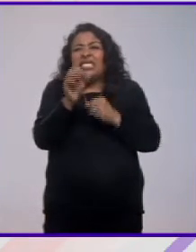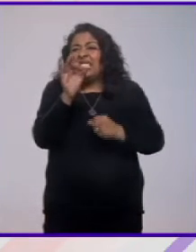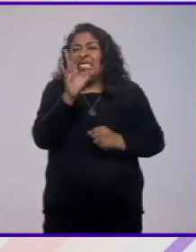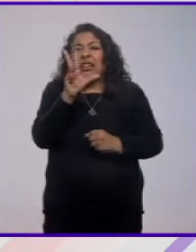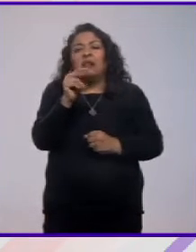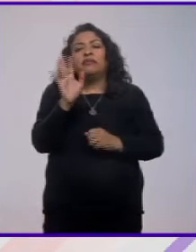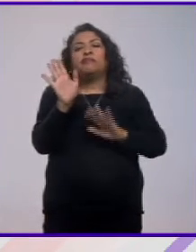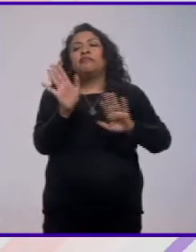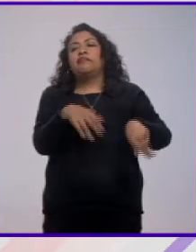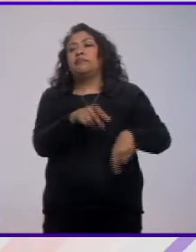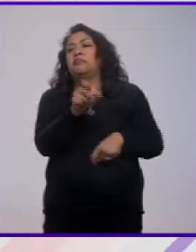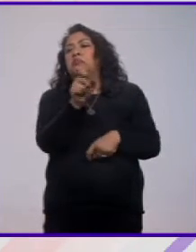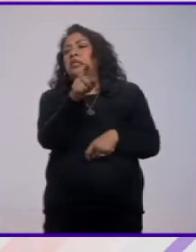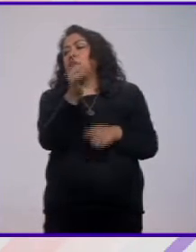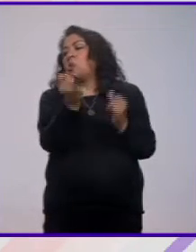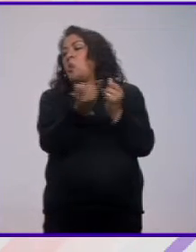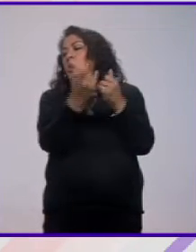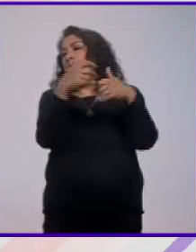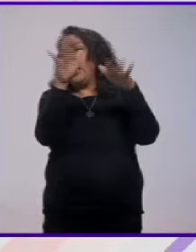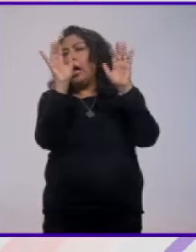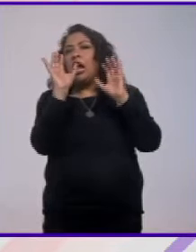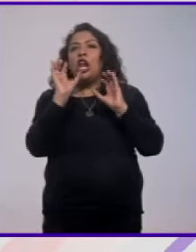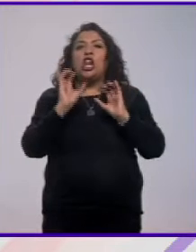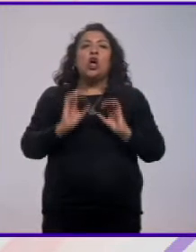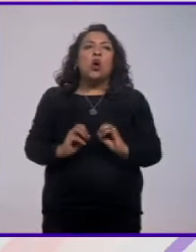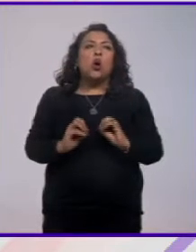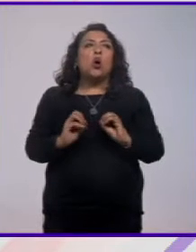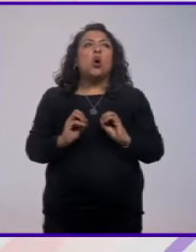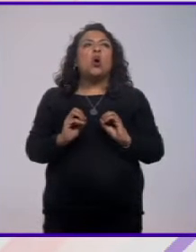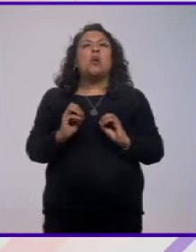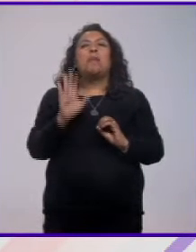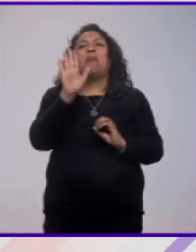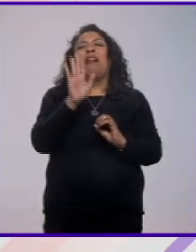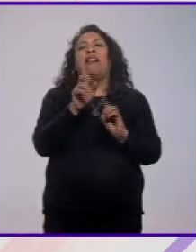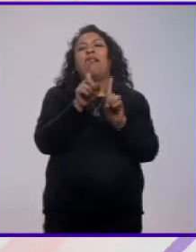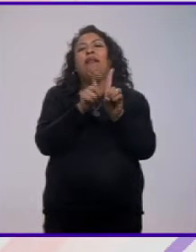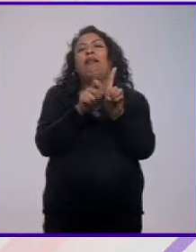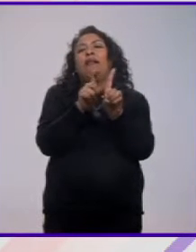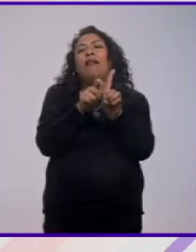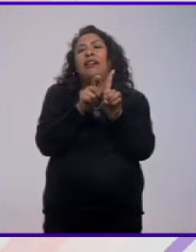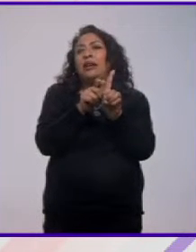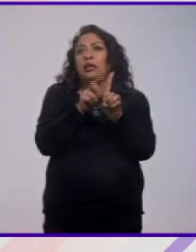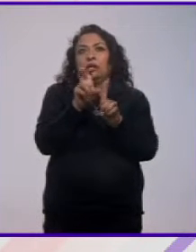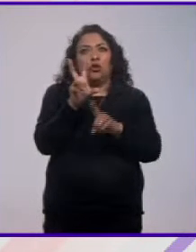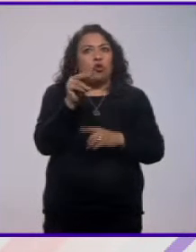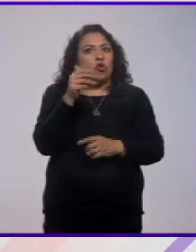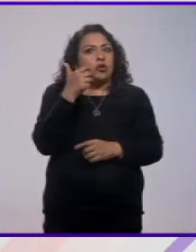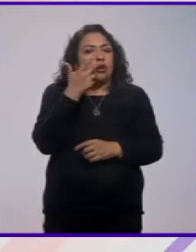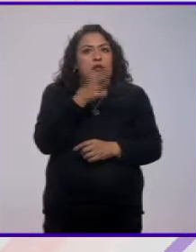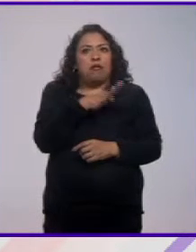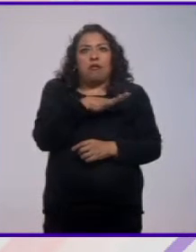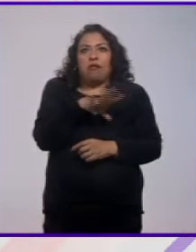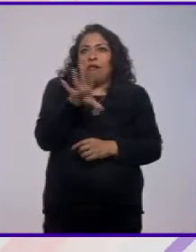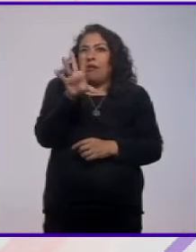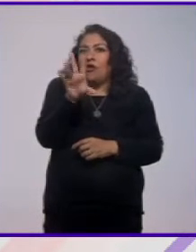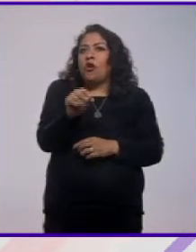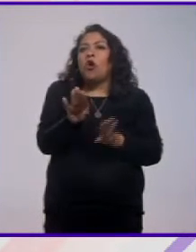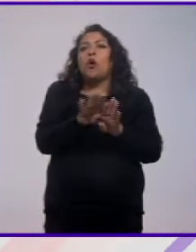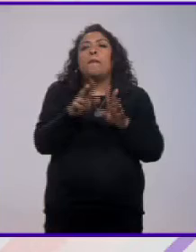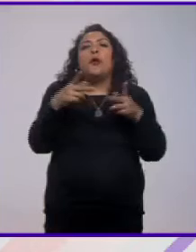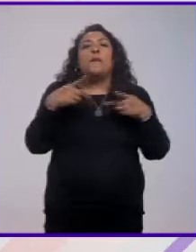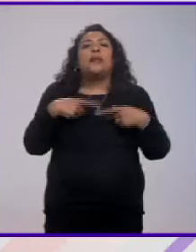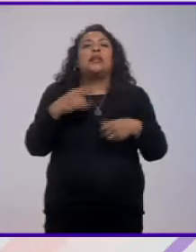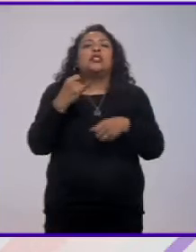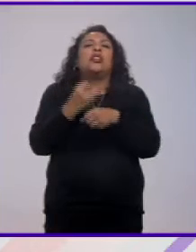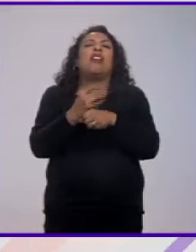en el cliché. Puede caer en la caricatura, y lo que menos quería era que fuera un